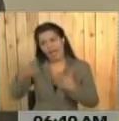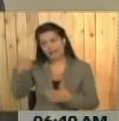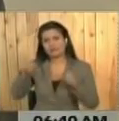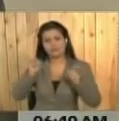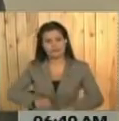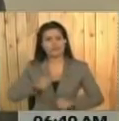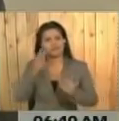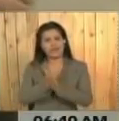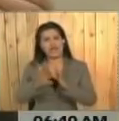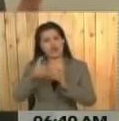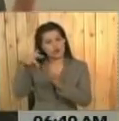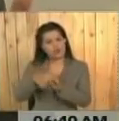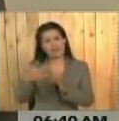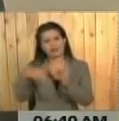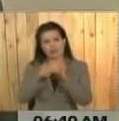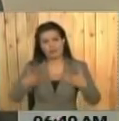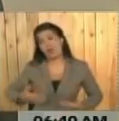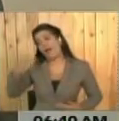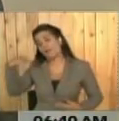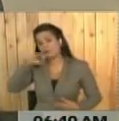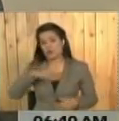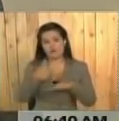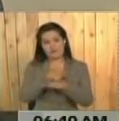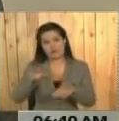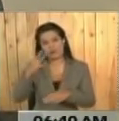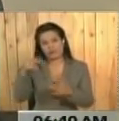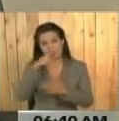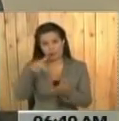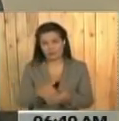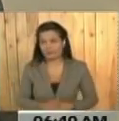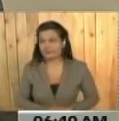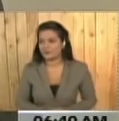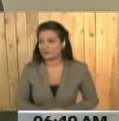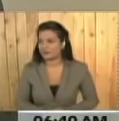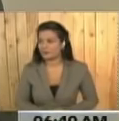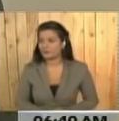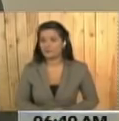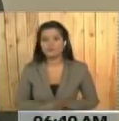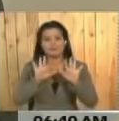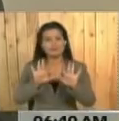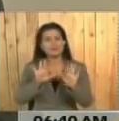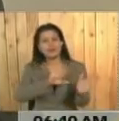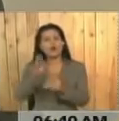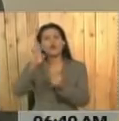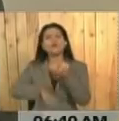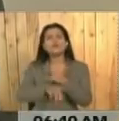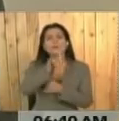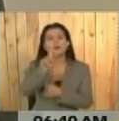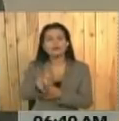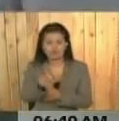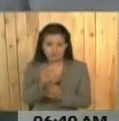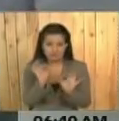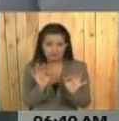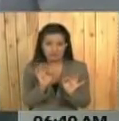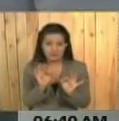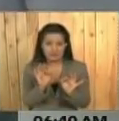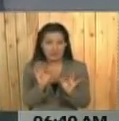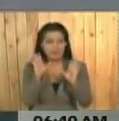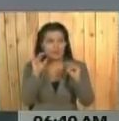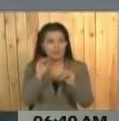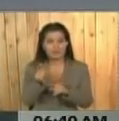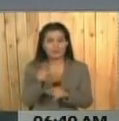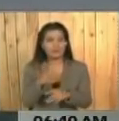a los derechos humanos en los gobiernos de la cuarta República ahora asamblea nacional último tema desparece ante despedirnos porque es bien